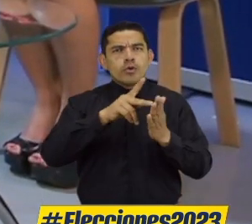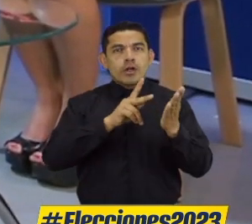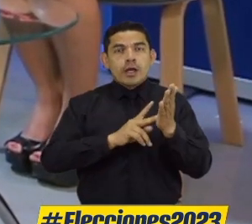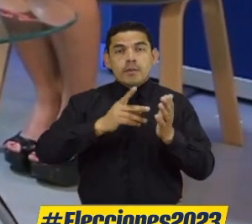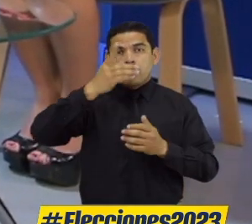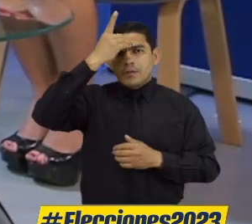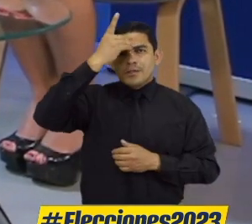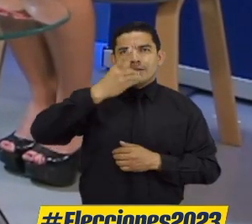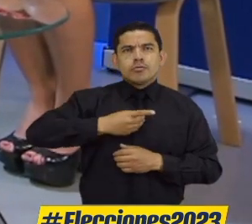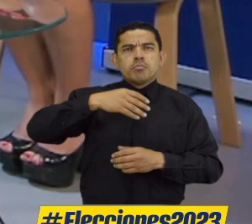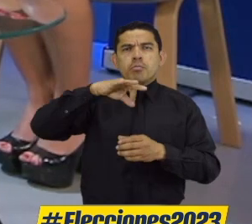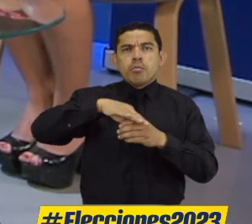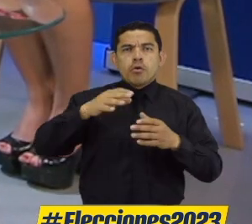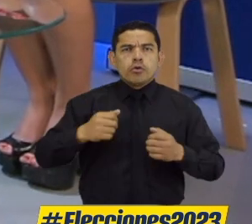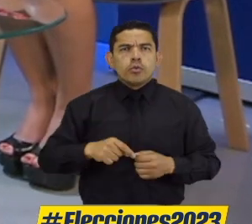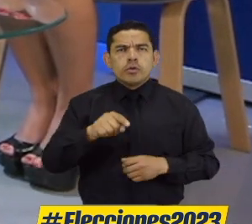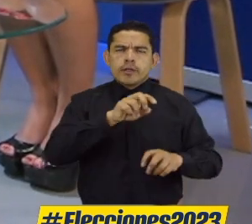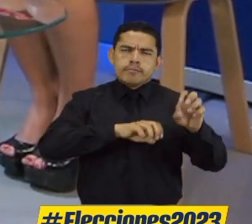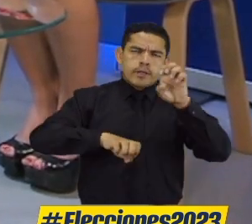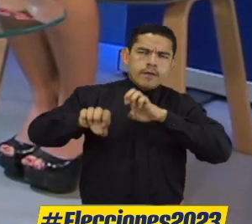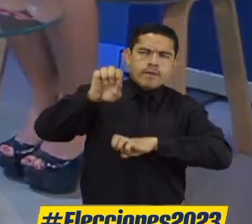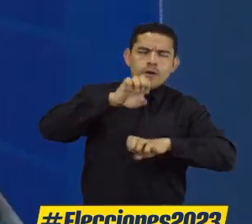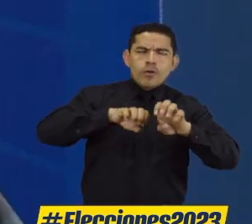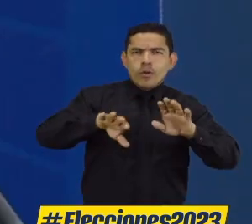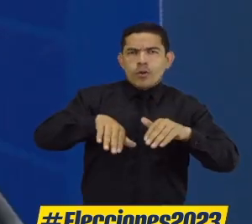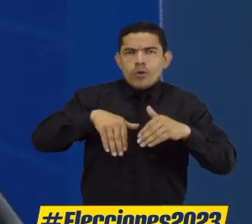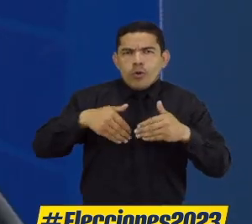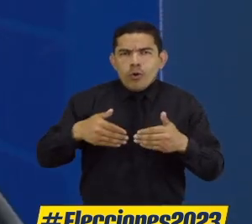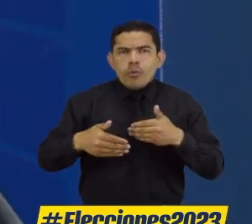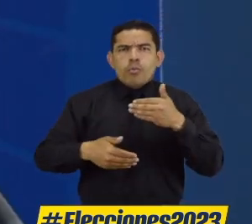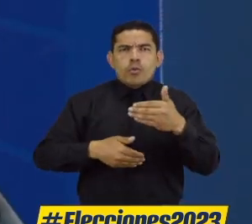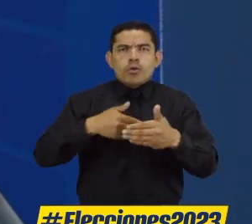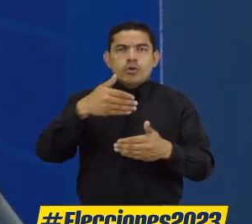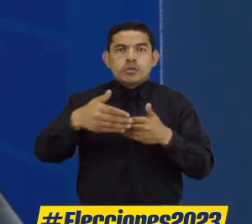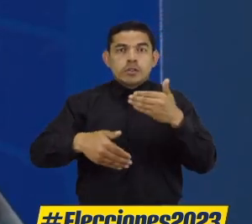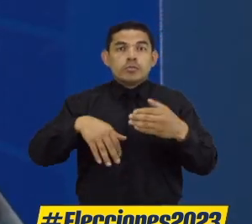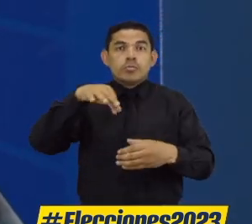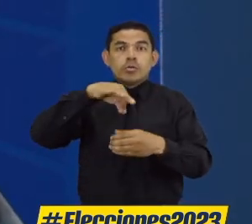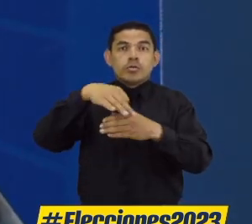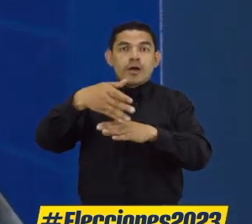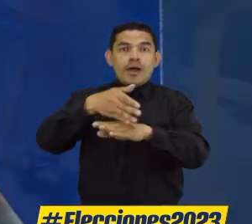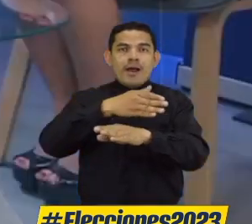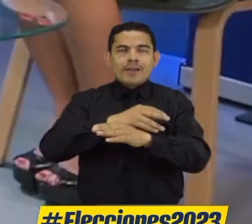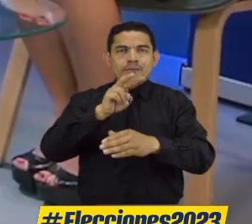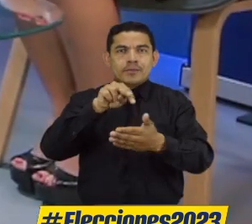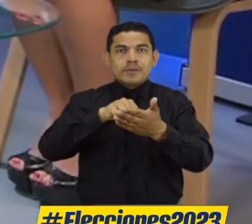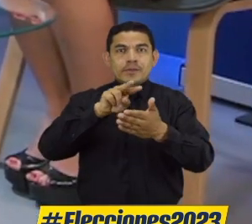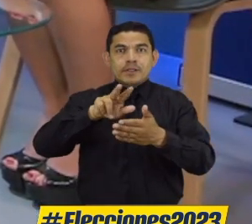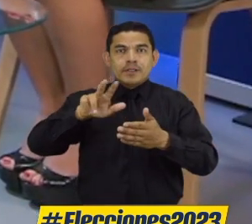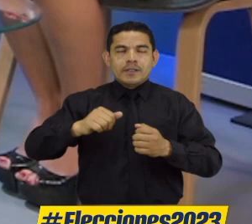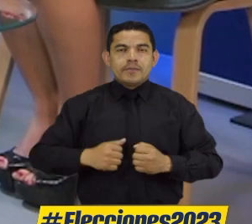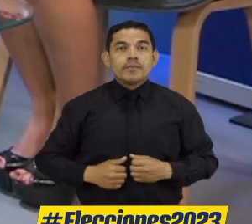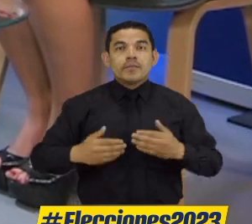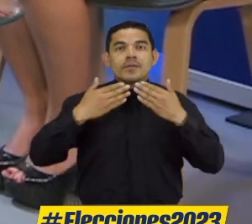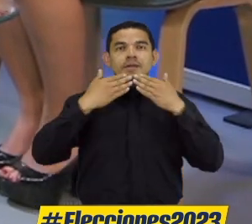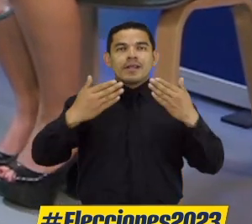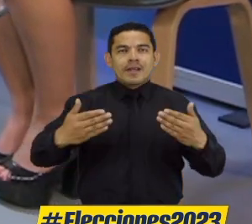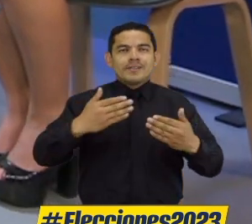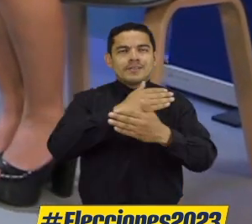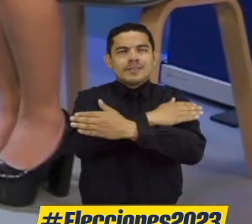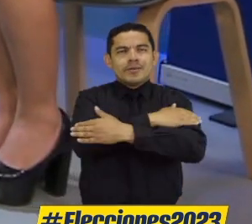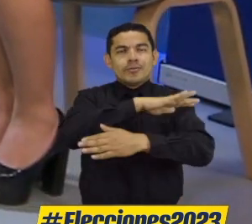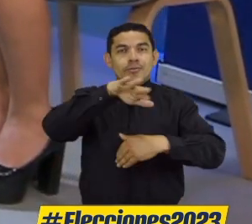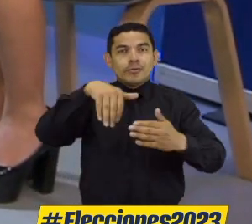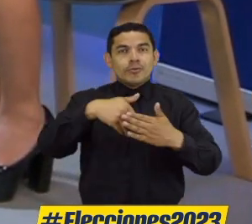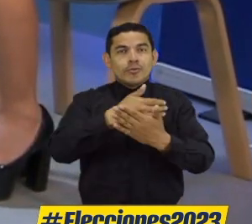usted realiza de la primera vuelta electoral en este proceso de elecciones anticipadas 2023? Muchas gracias, un cordial saludo a todos y